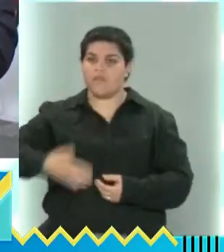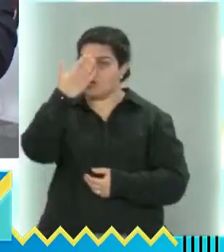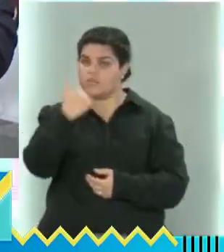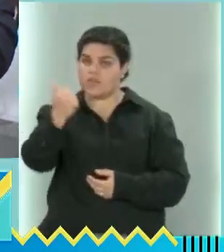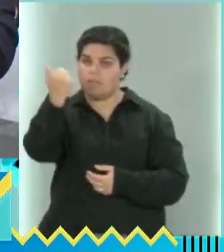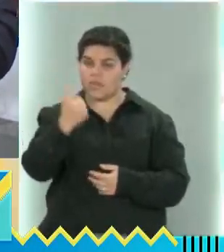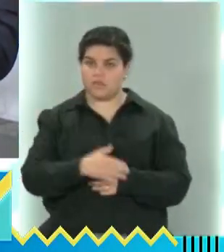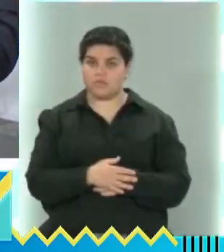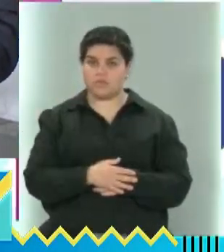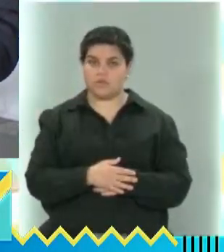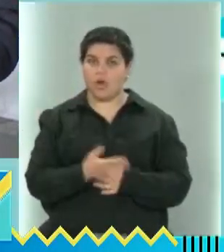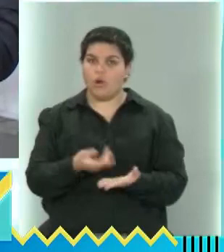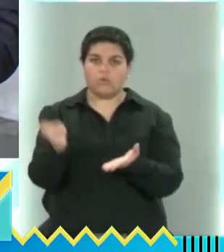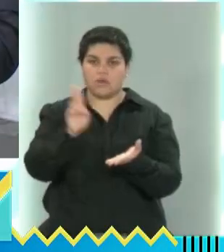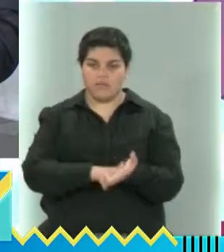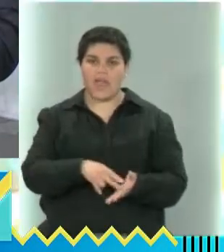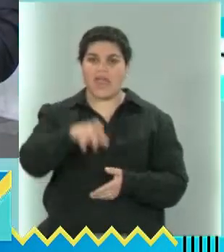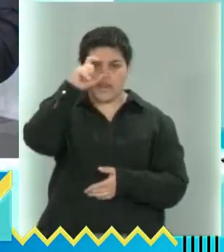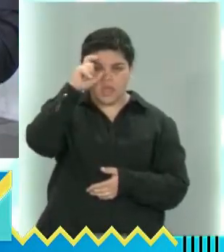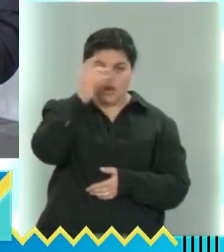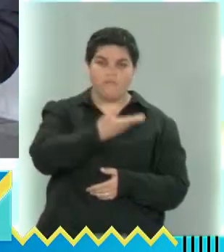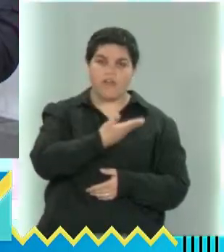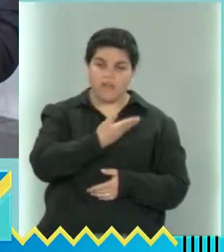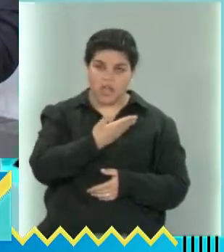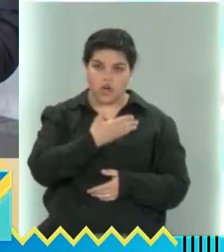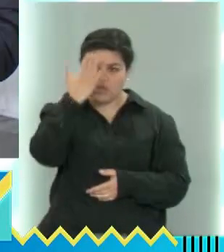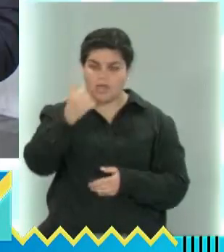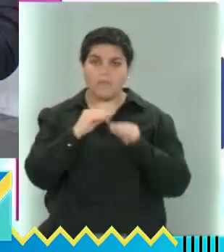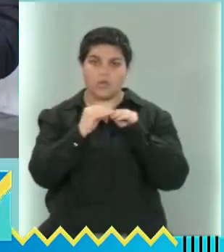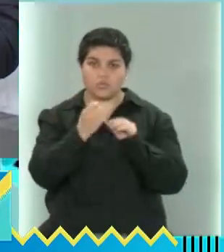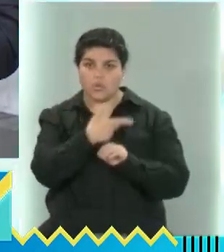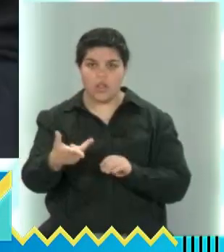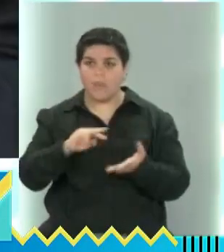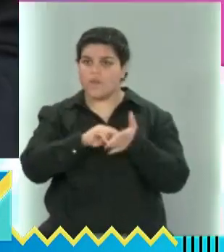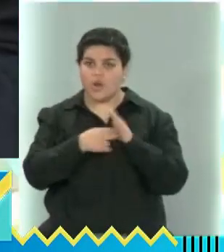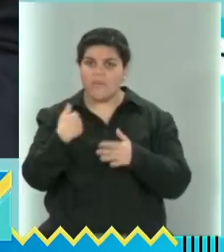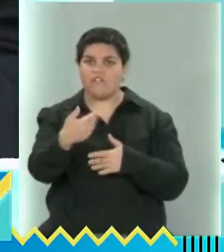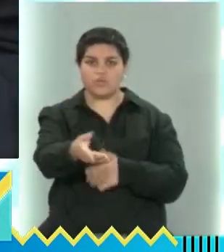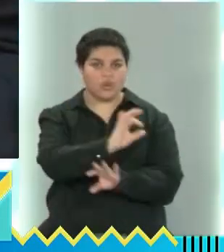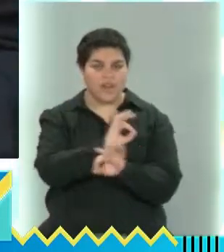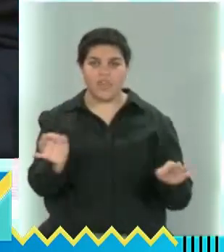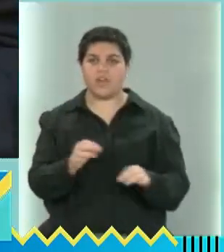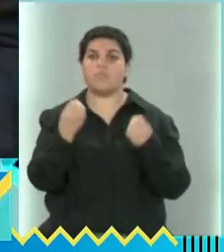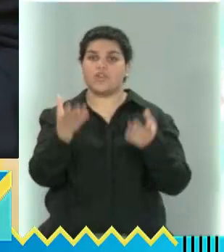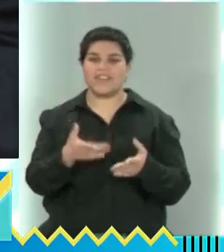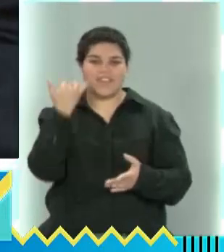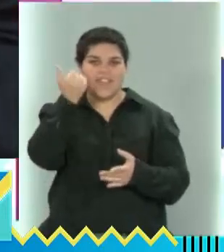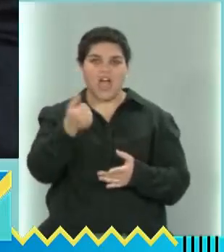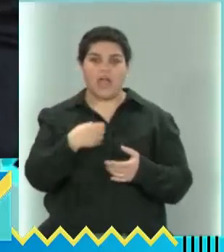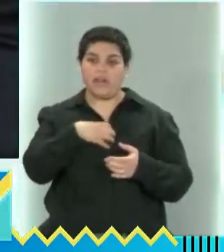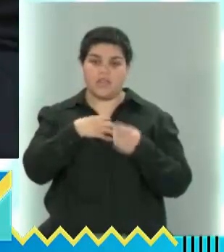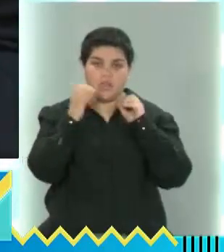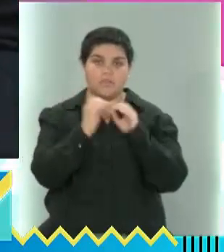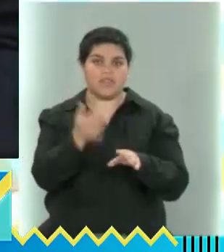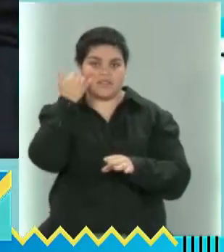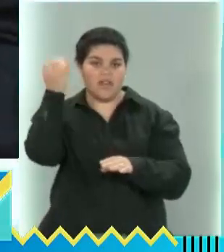repito, si la paritaria se convoca en enero y en febrero no va a haber inconvenientes, no va a haber problemas, porque la paritaria va a estar cerrada y